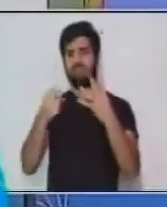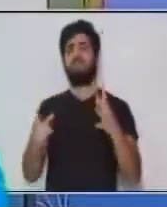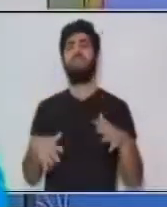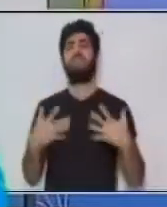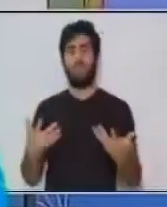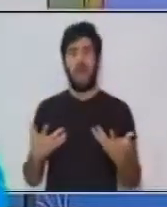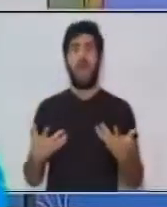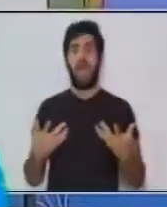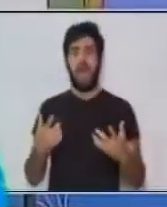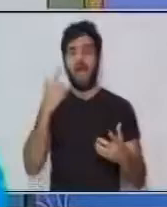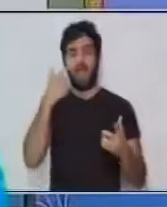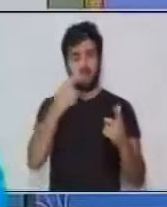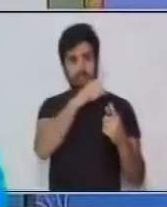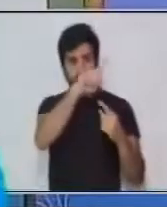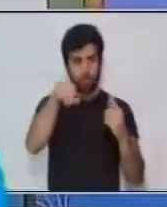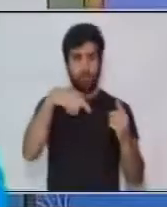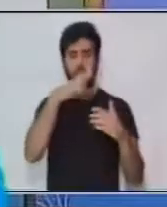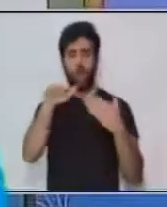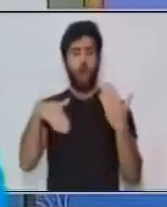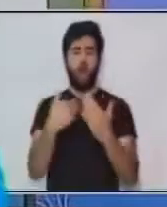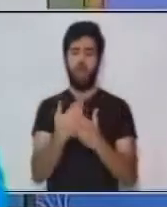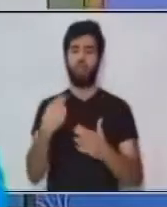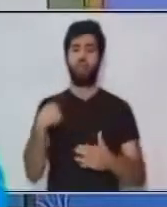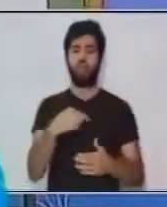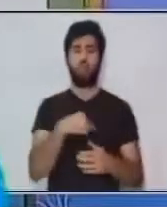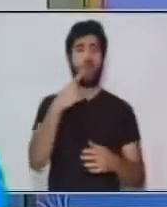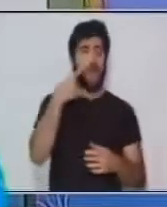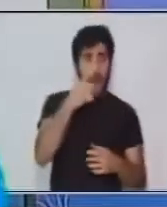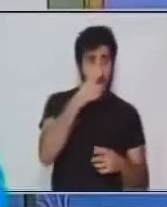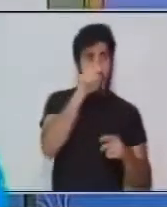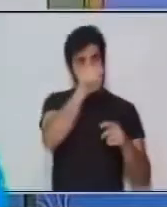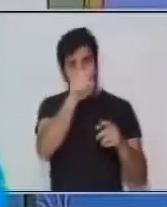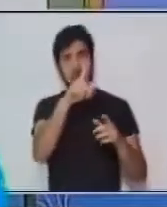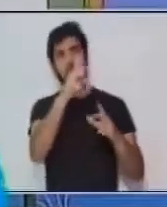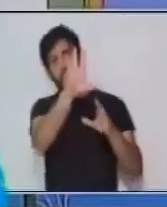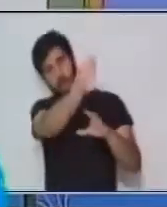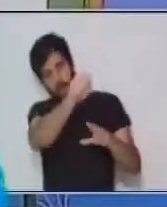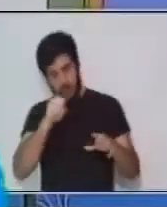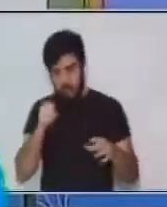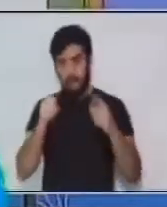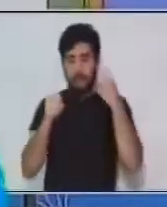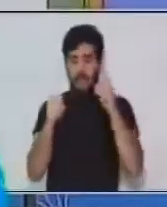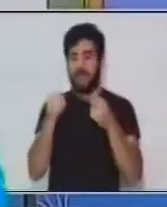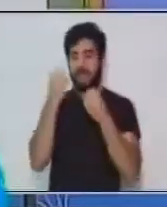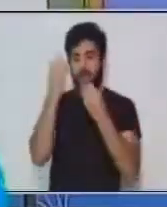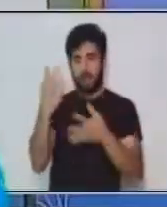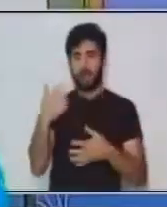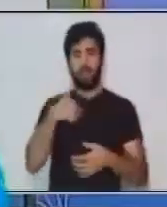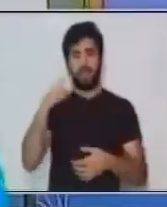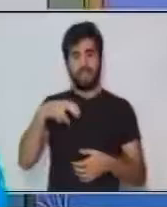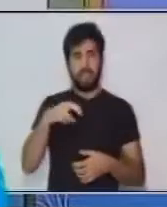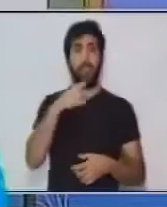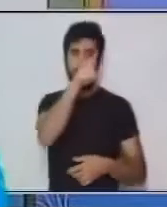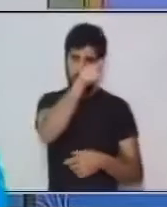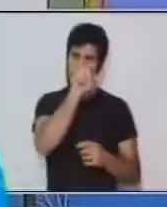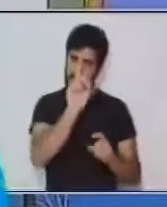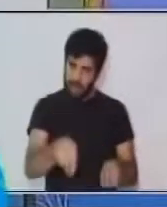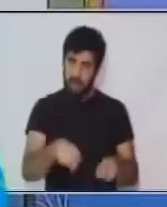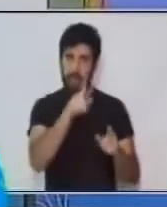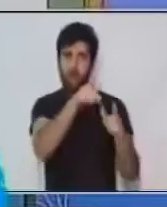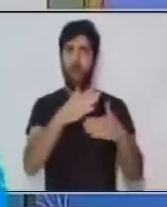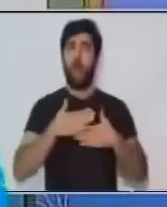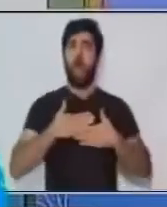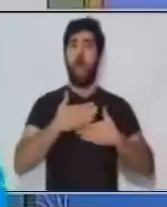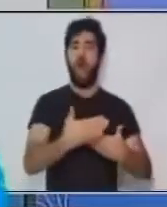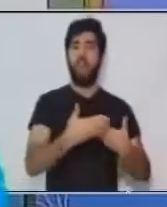estructuras o todo aquello que nosotros vamos a tomar como información de una fuente, por supuesto, confiable. En este caso, o